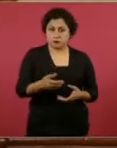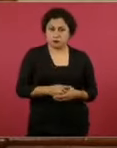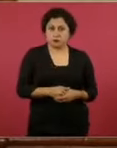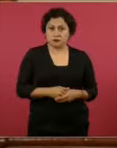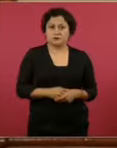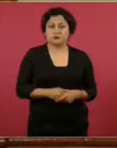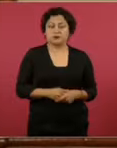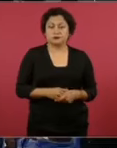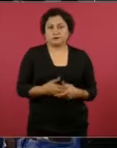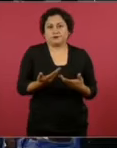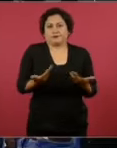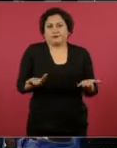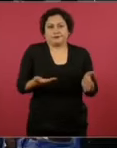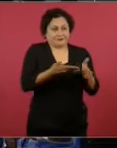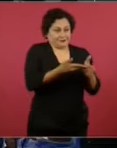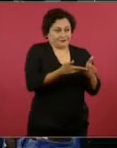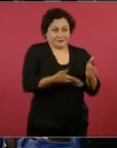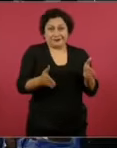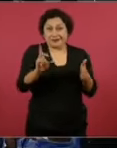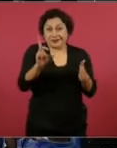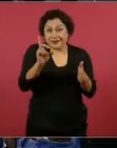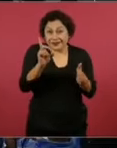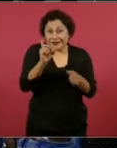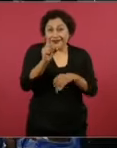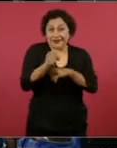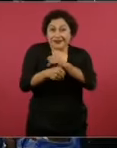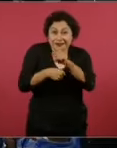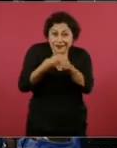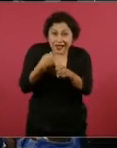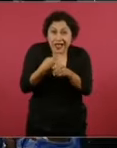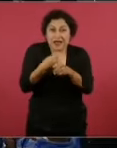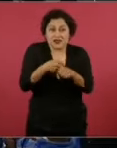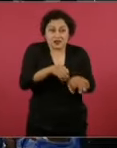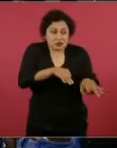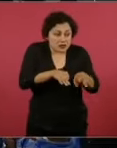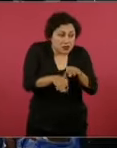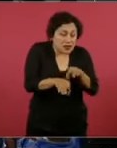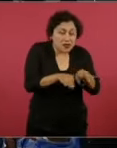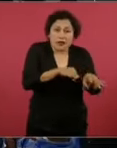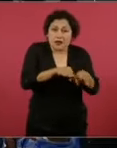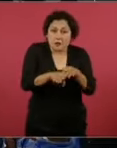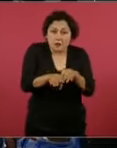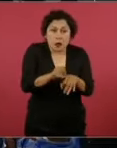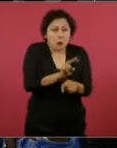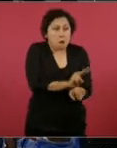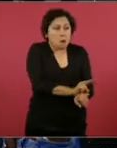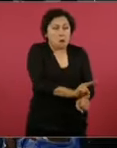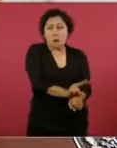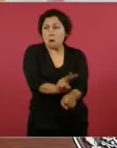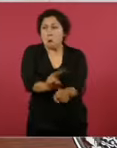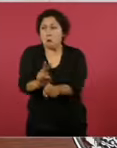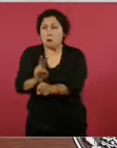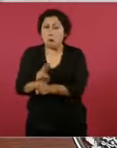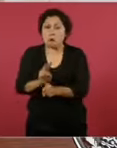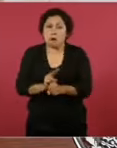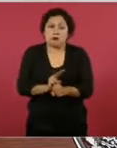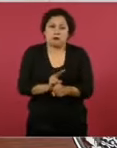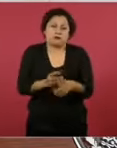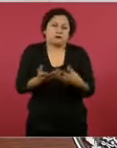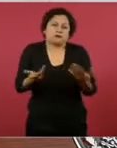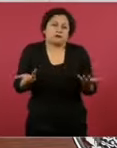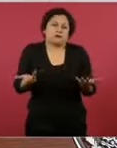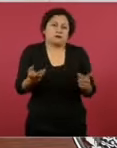¿Cómo no va a saber todo lo relacionado